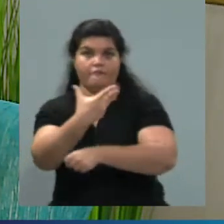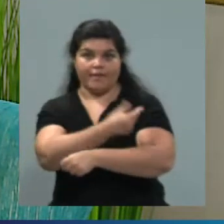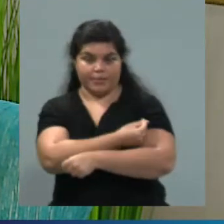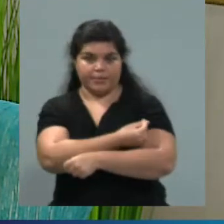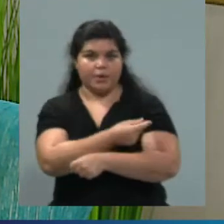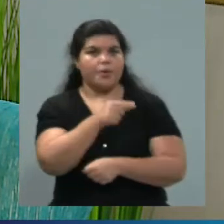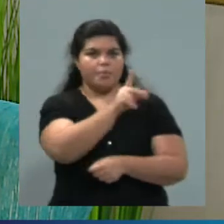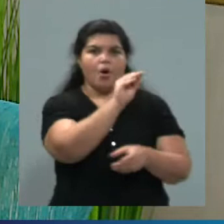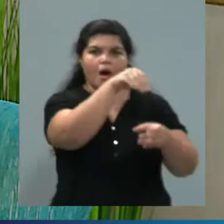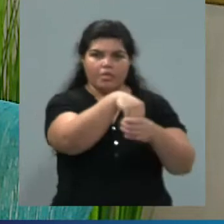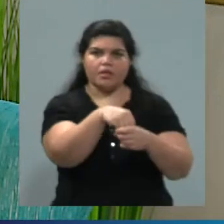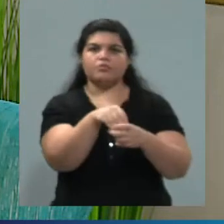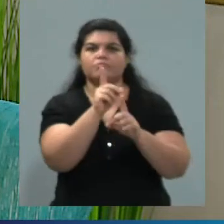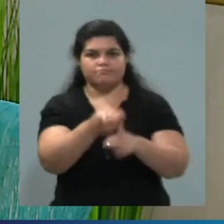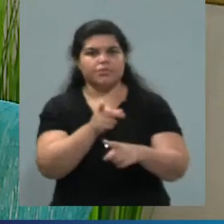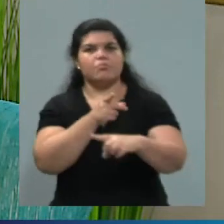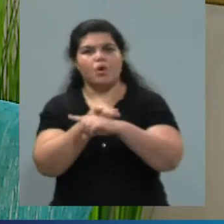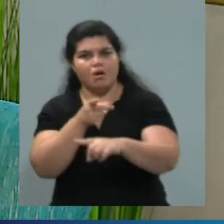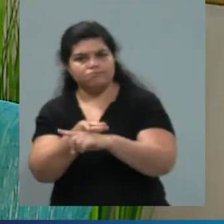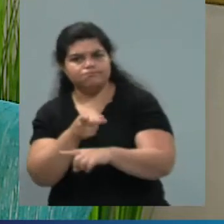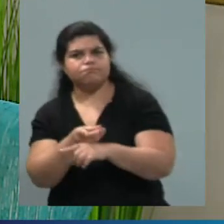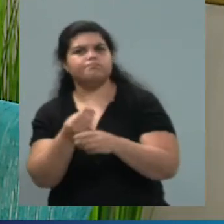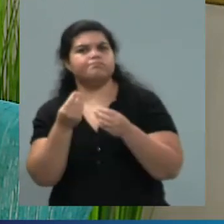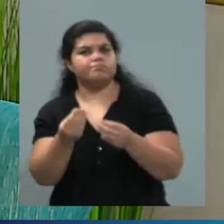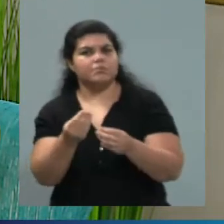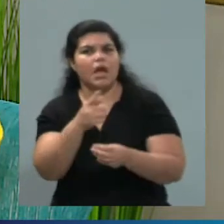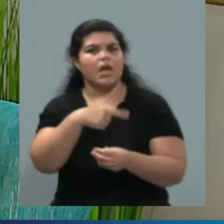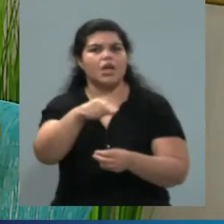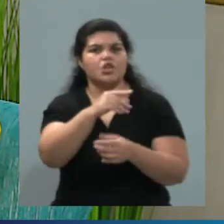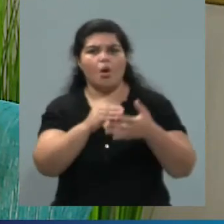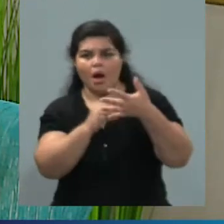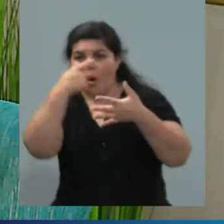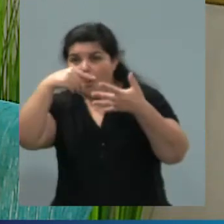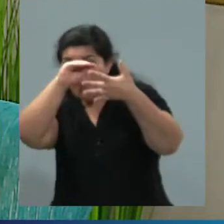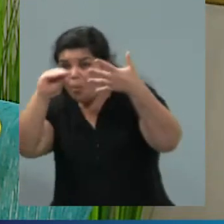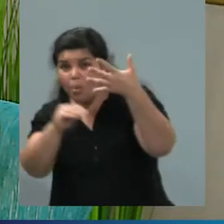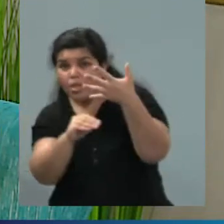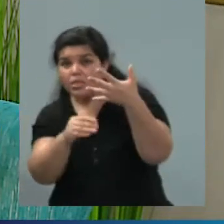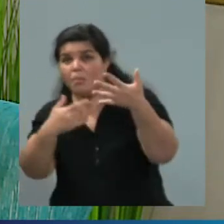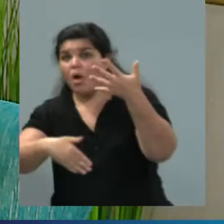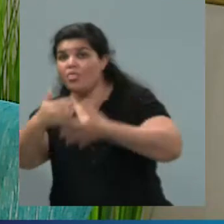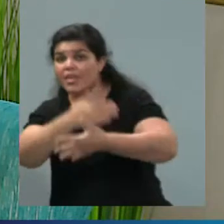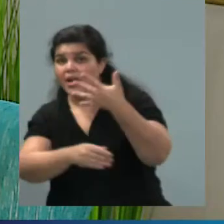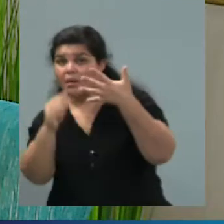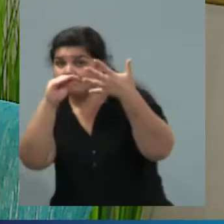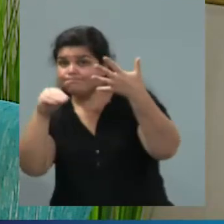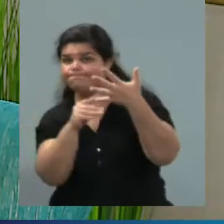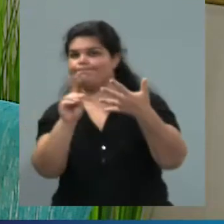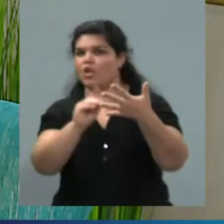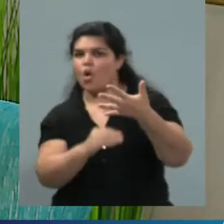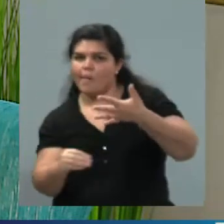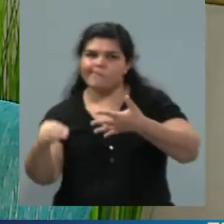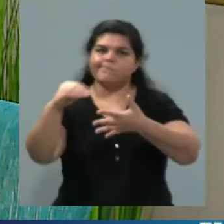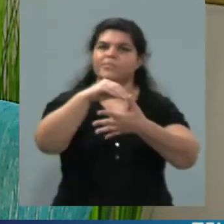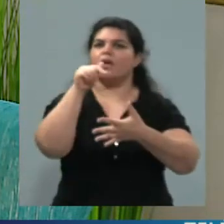este reclamo que tiene que ver con que sean considerados prioridad, porque bueno, cuando se habla del tema se dice tienen más riesgo